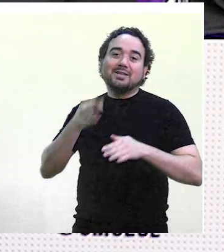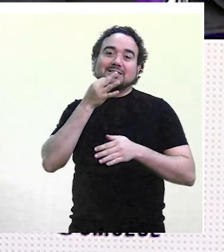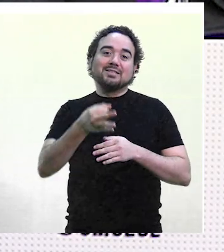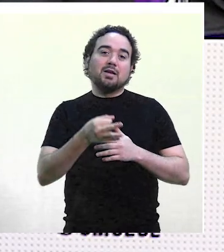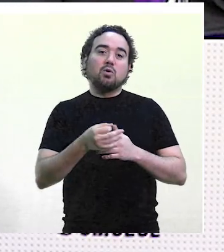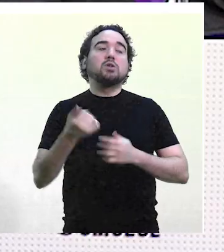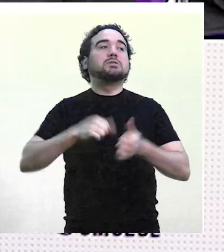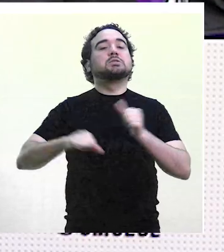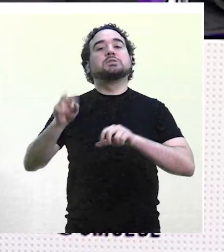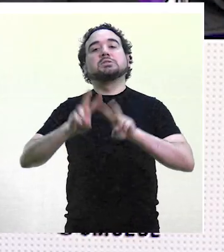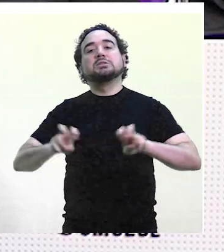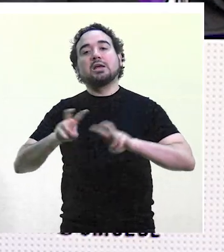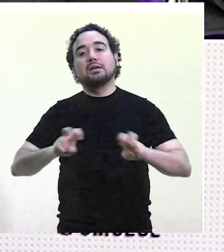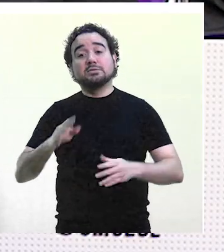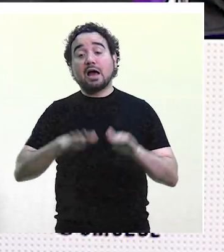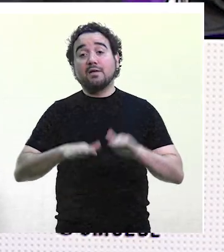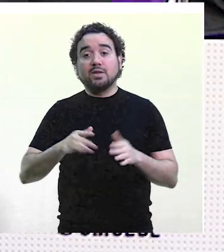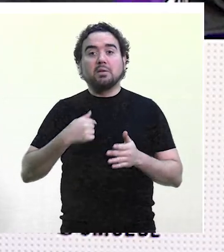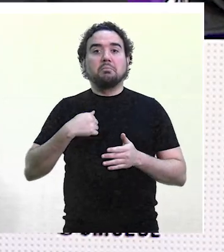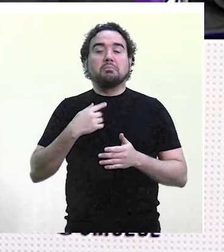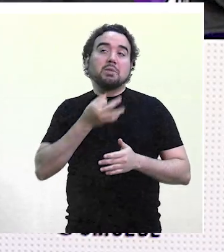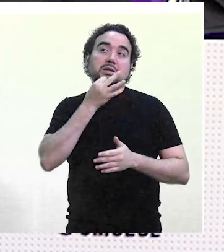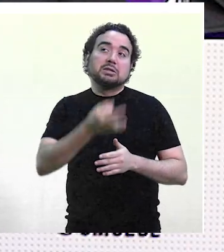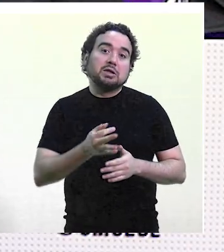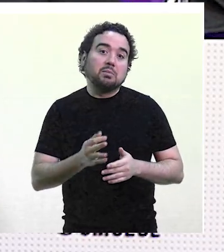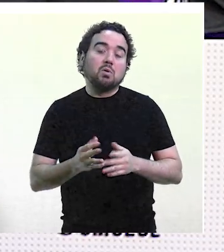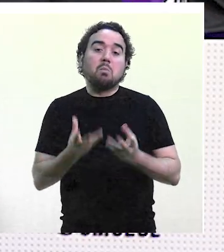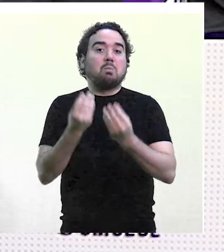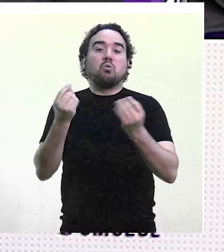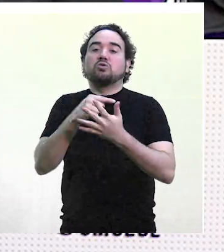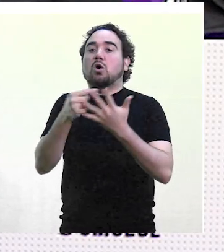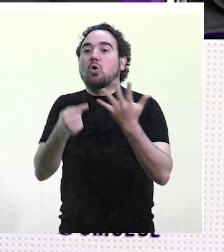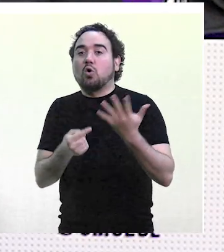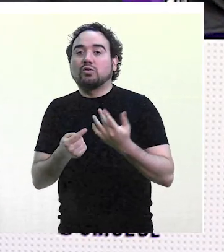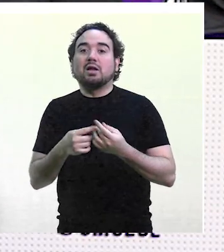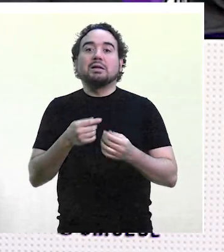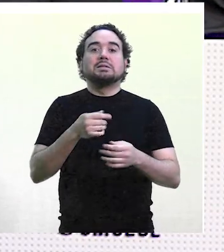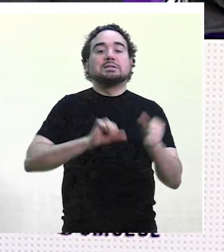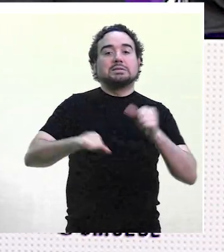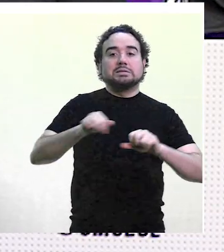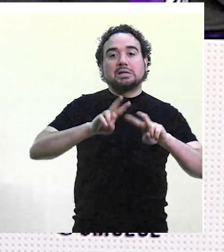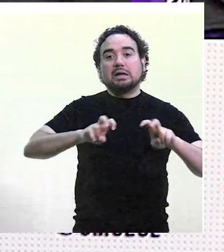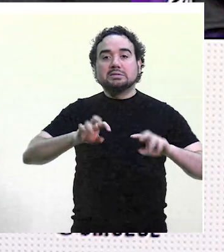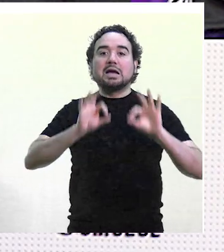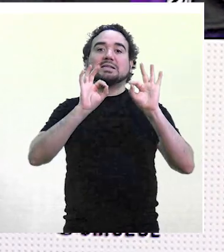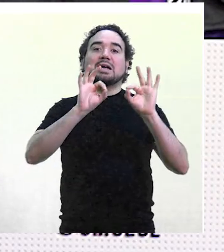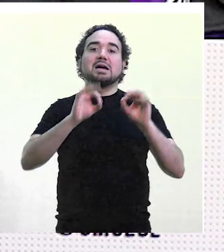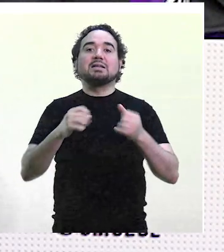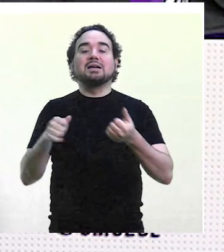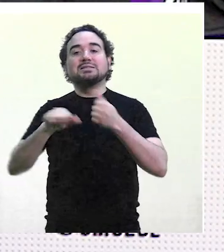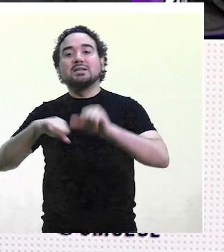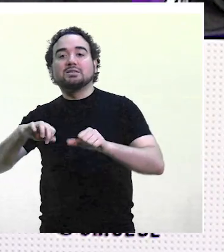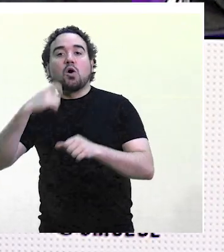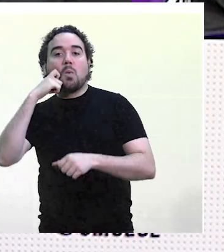con el hecho de que uno habla, o sea, uno dice ciencia y igual uno puede decir como que son muchas cosas, porque está la